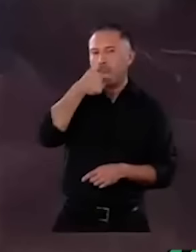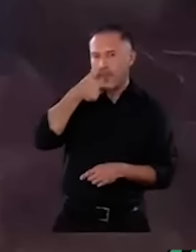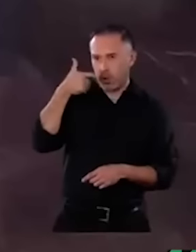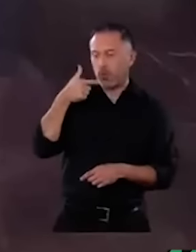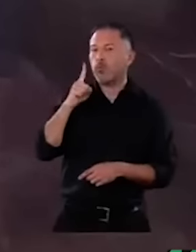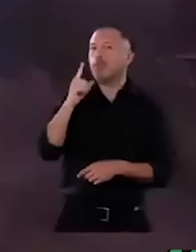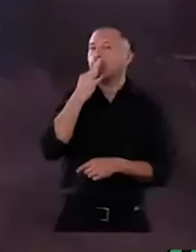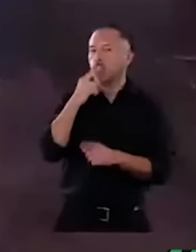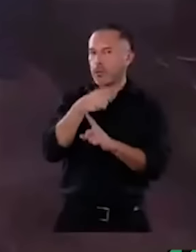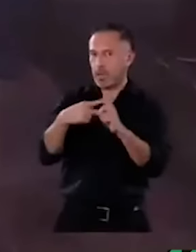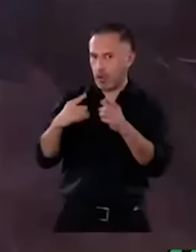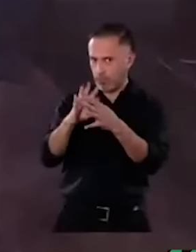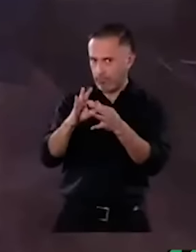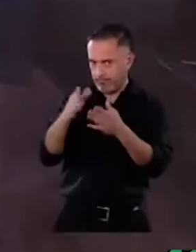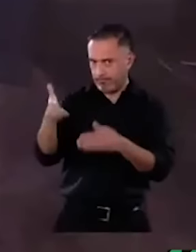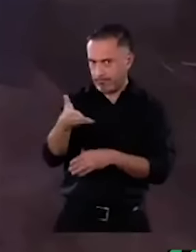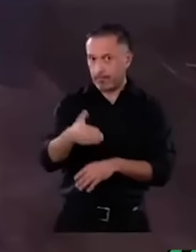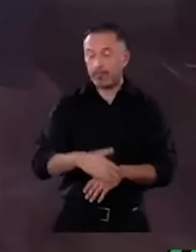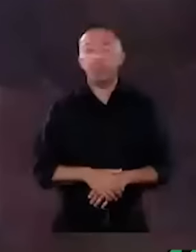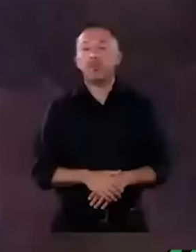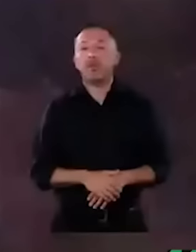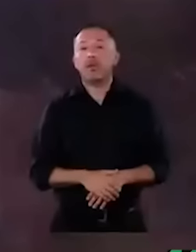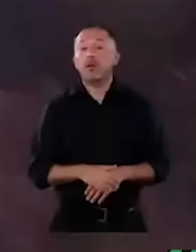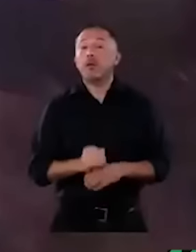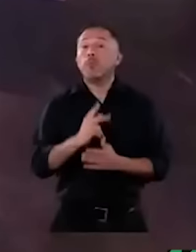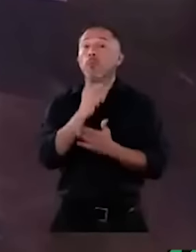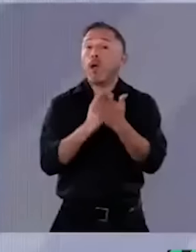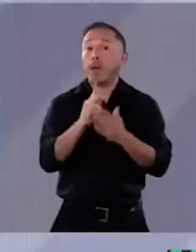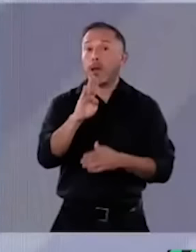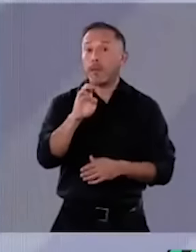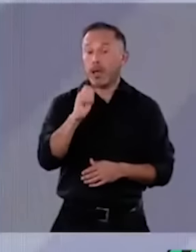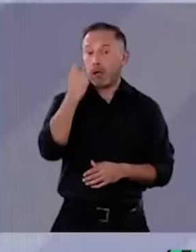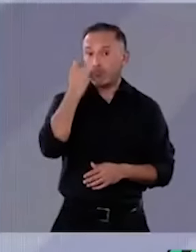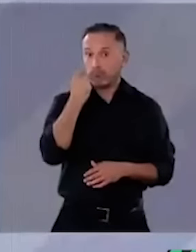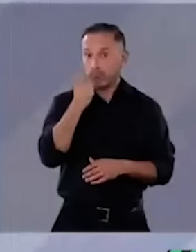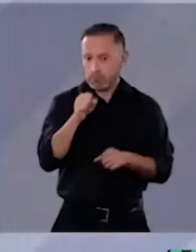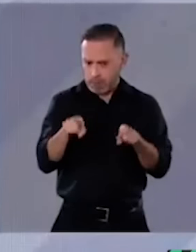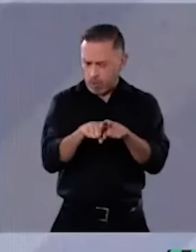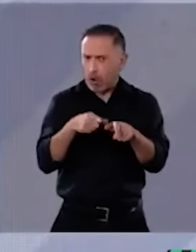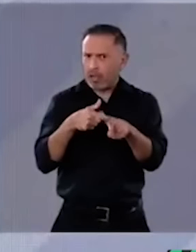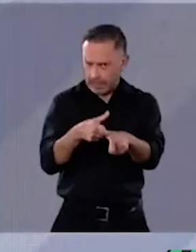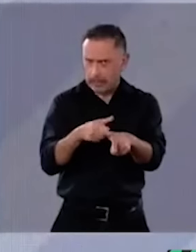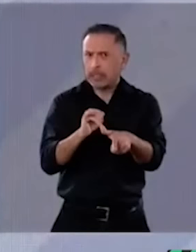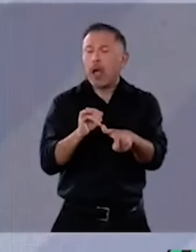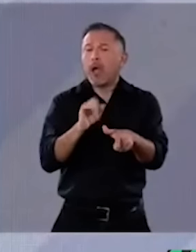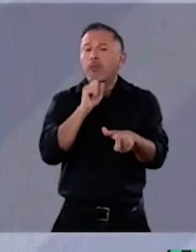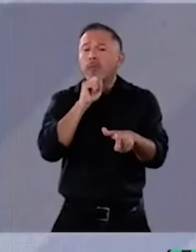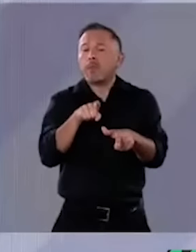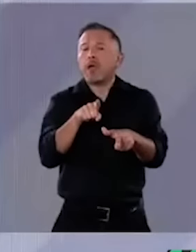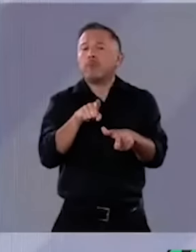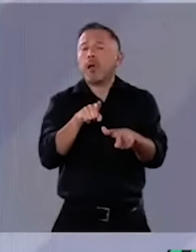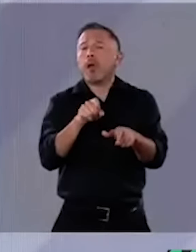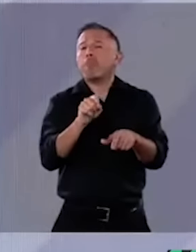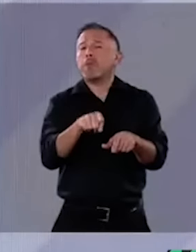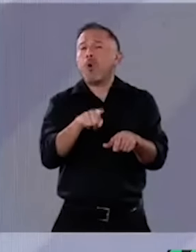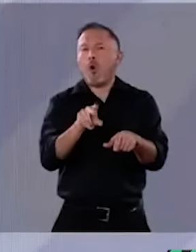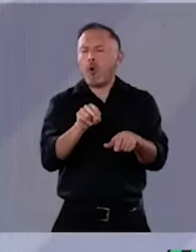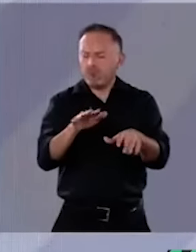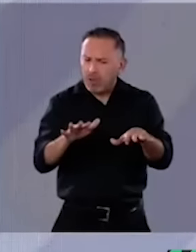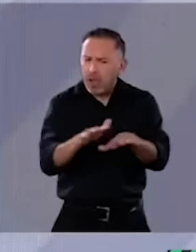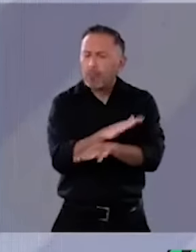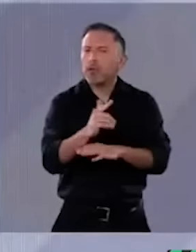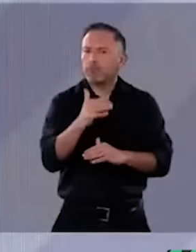No solo se trata de que los programas sociales continúen, se trata también de que evolucionen, de que se les den programas sociales no